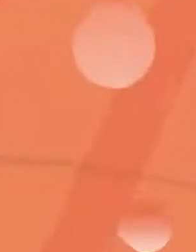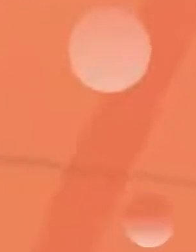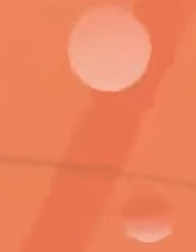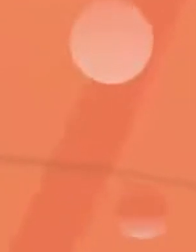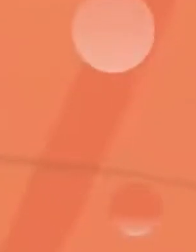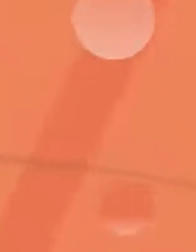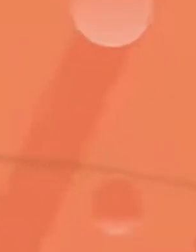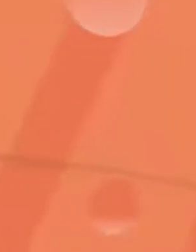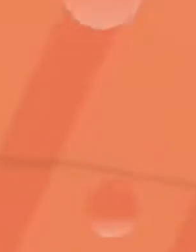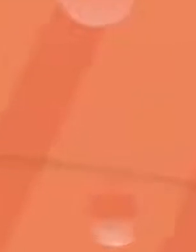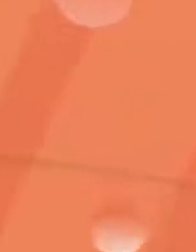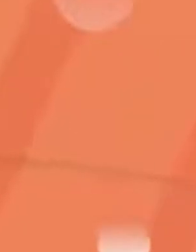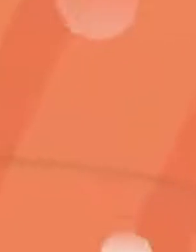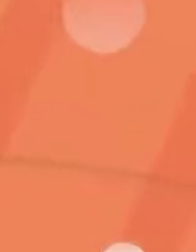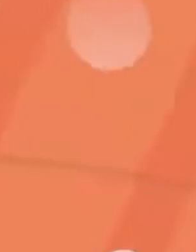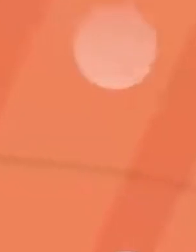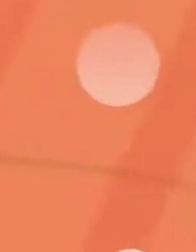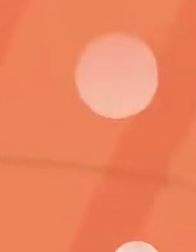libertad?